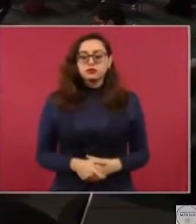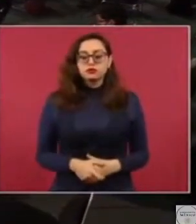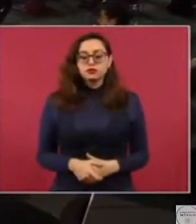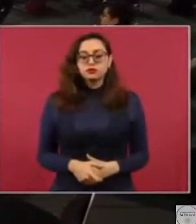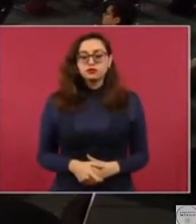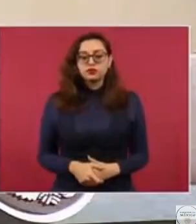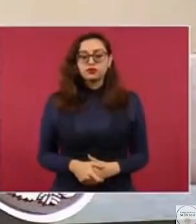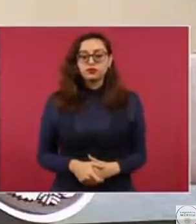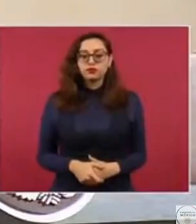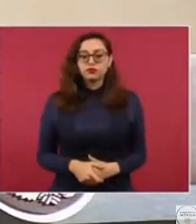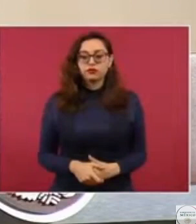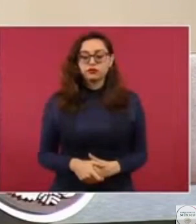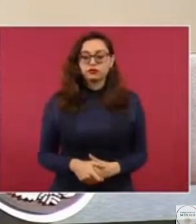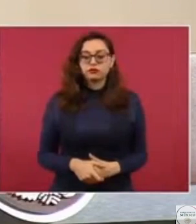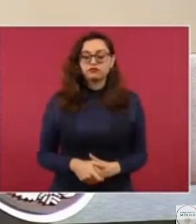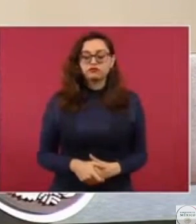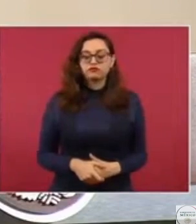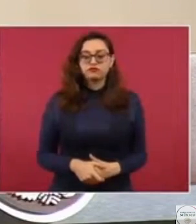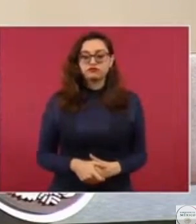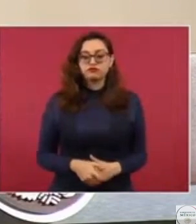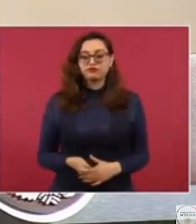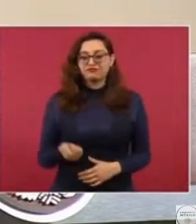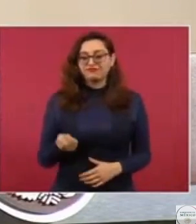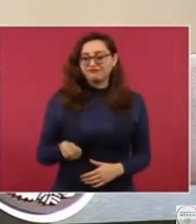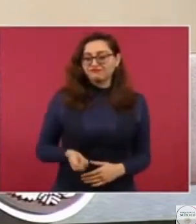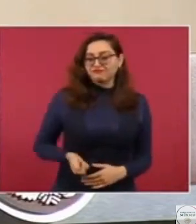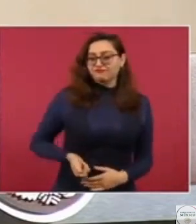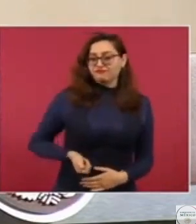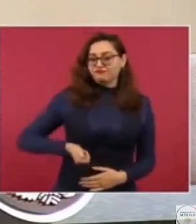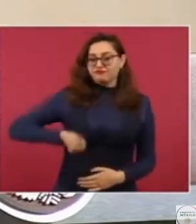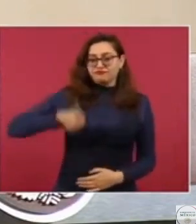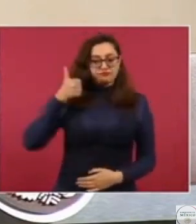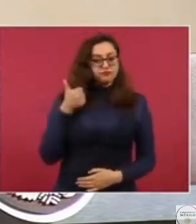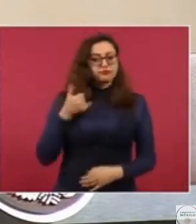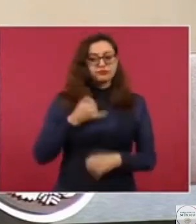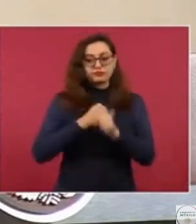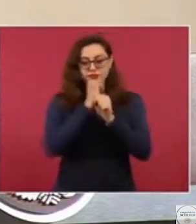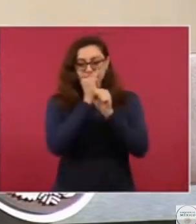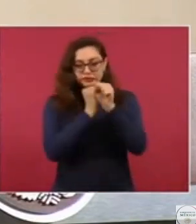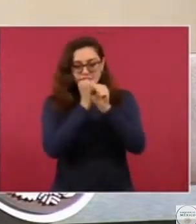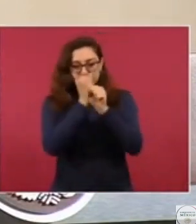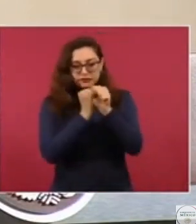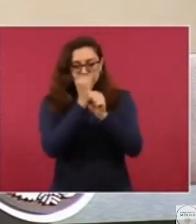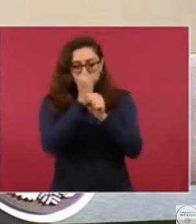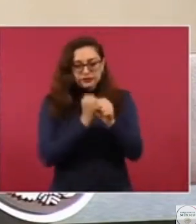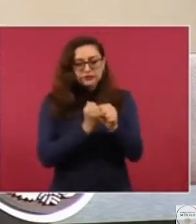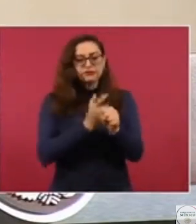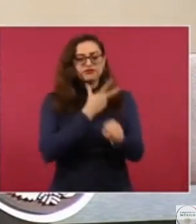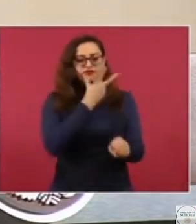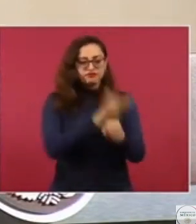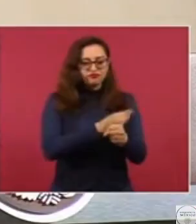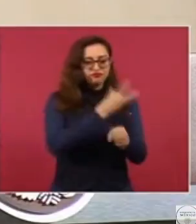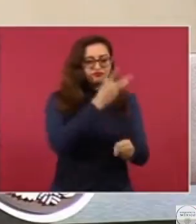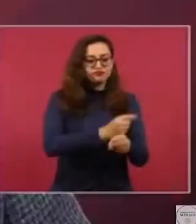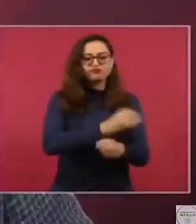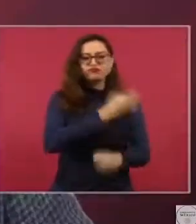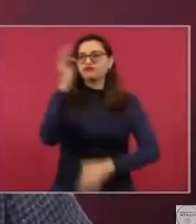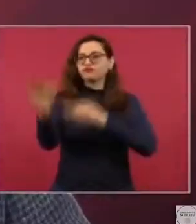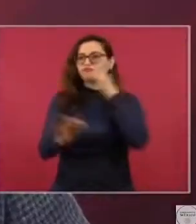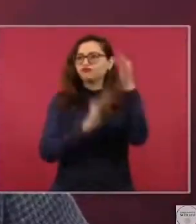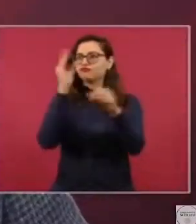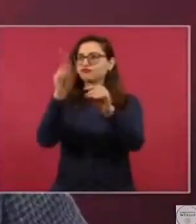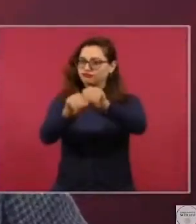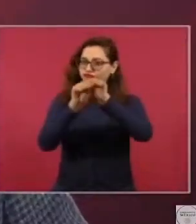había desarrollado un trabajo de investigación, conservación y difusión del patrimonio